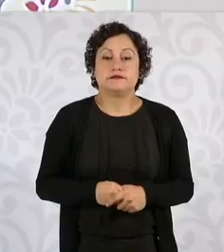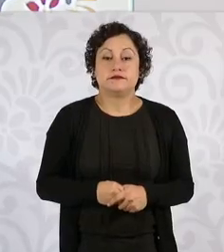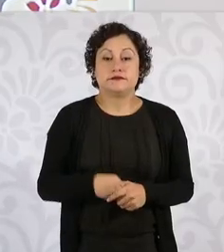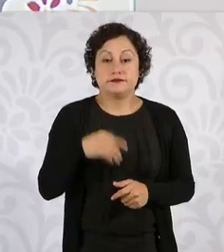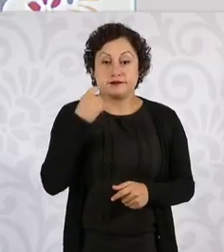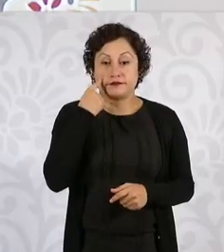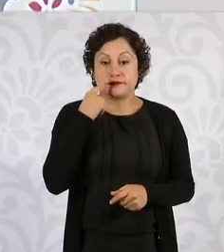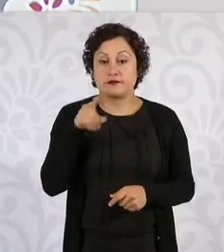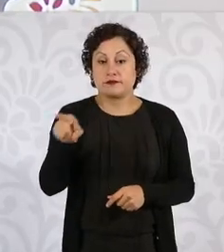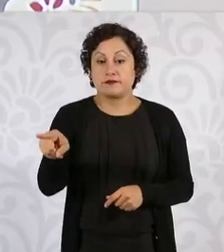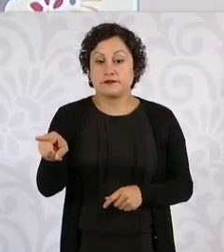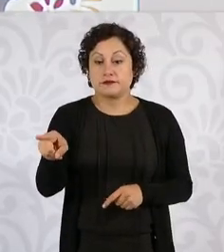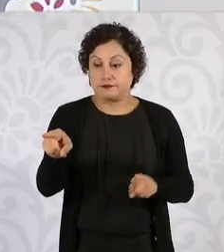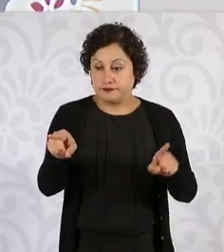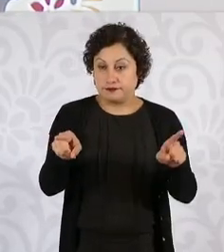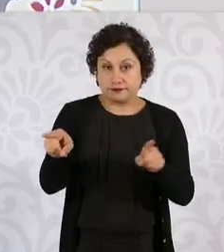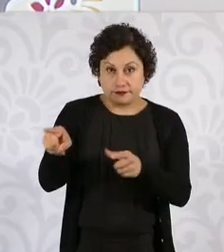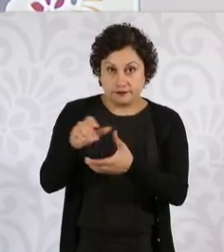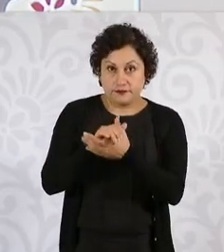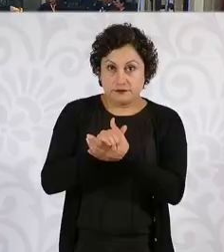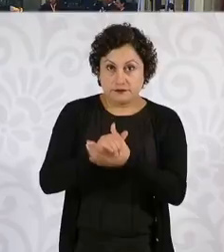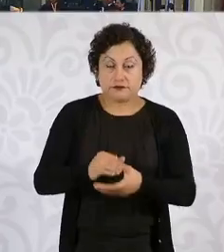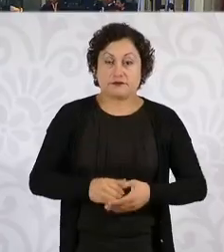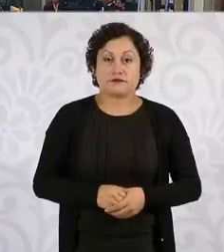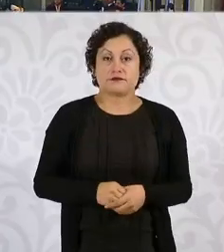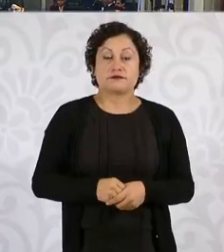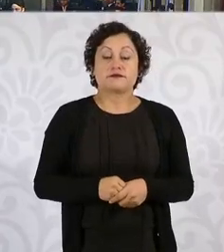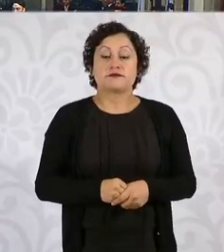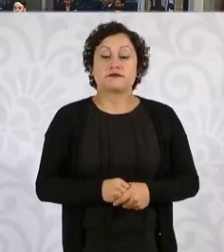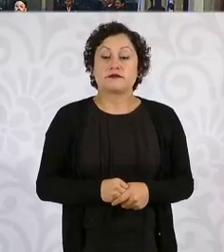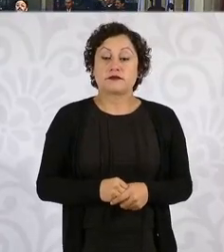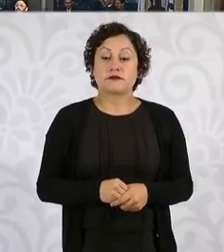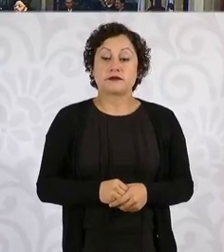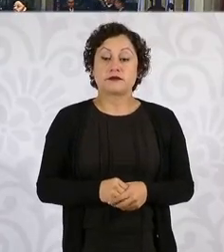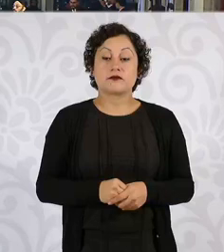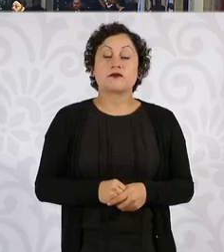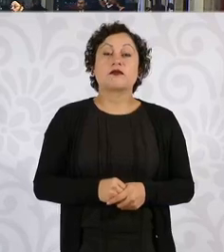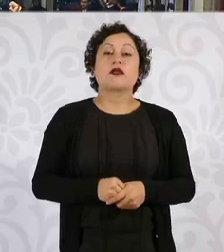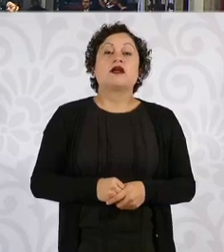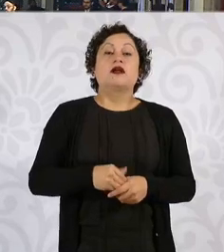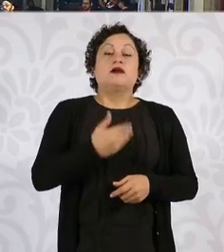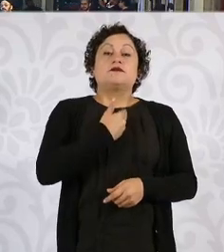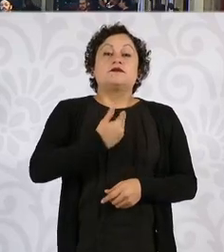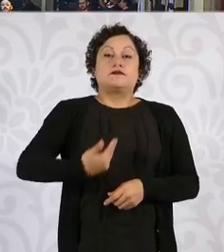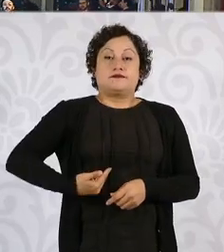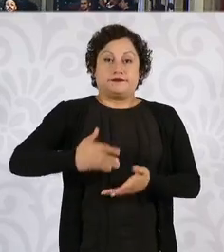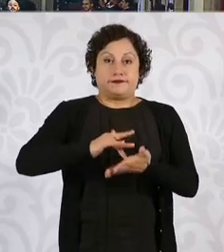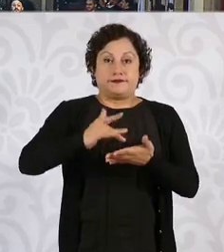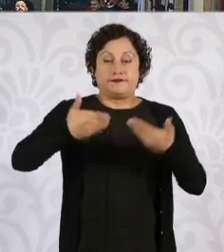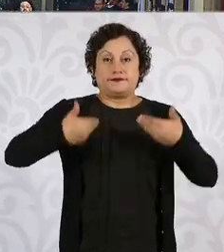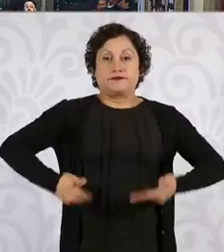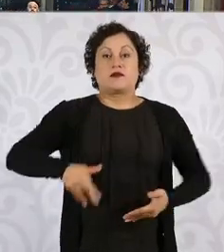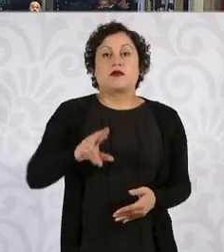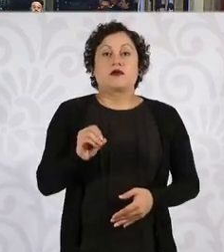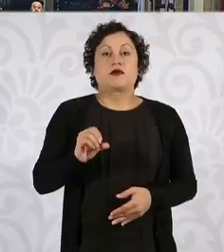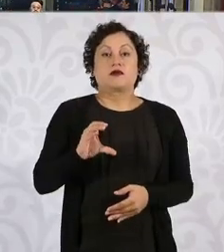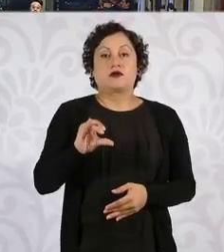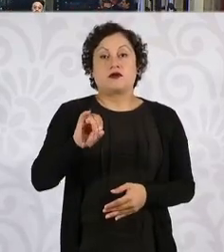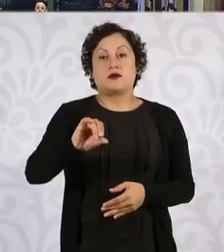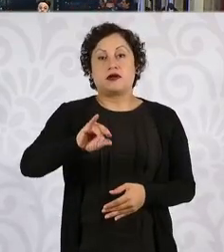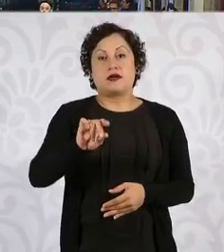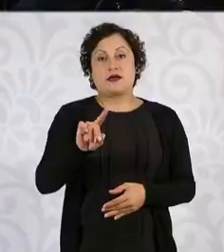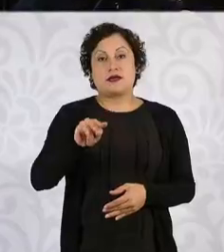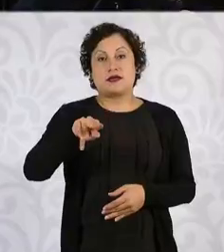A ver, acá, ¿verdad? Porque tú saliste en la… Toma. Gracias, presidenta. Muy buenos días. Soy Rocío Jardines, de W Radio y